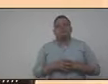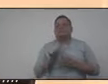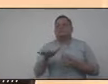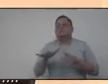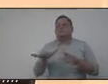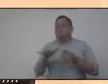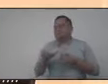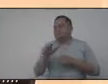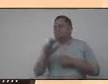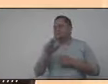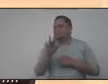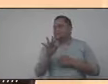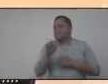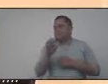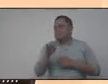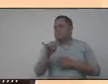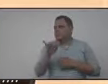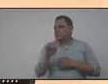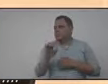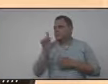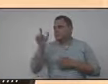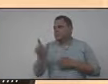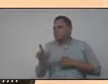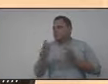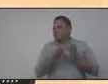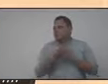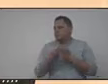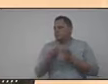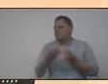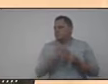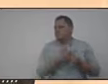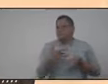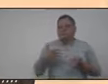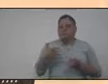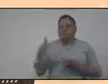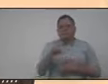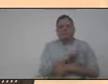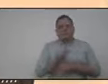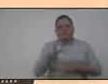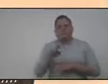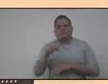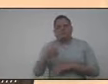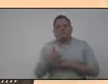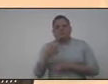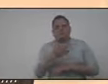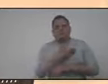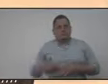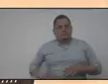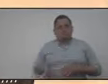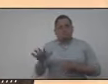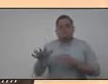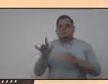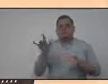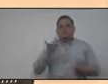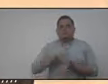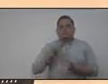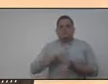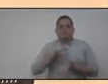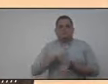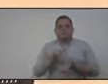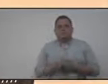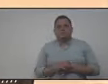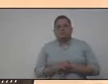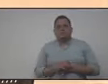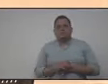diputado Víctor Hugo Tamayo, también de la Comisión de Salud, él es el presidente, a los medios de comunicación que están acá presentes